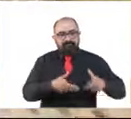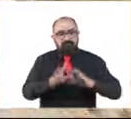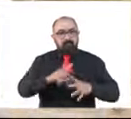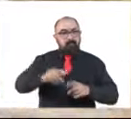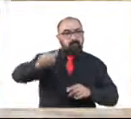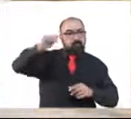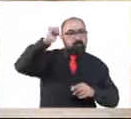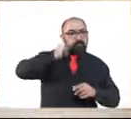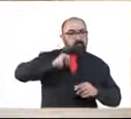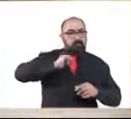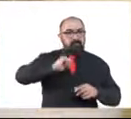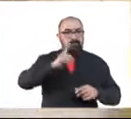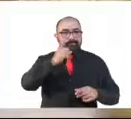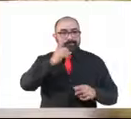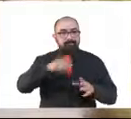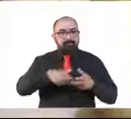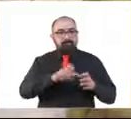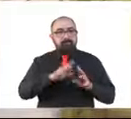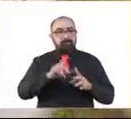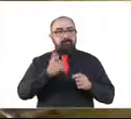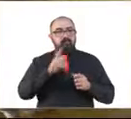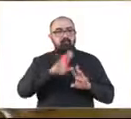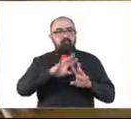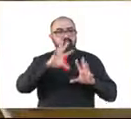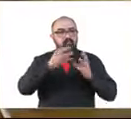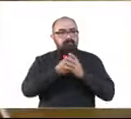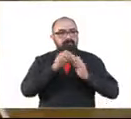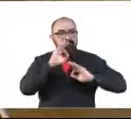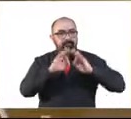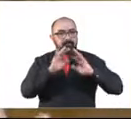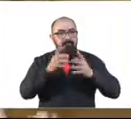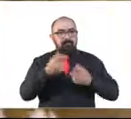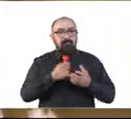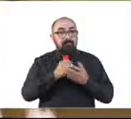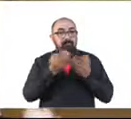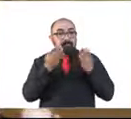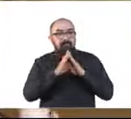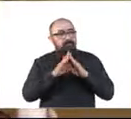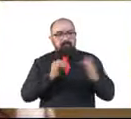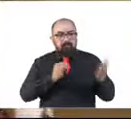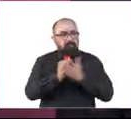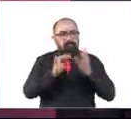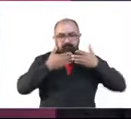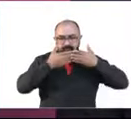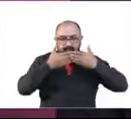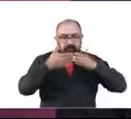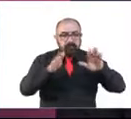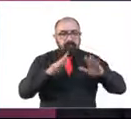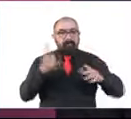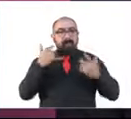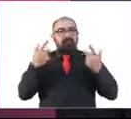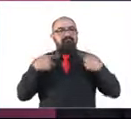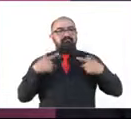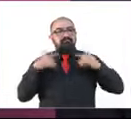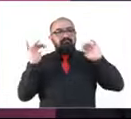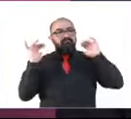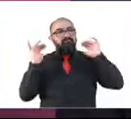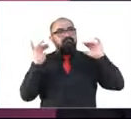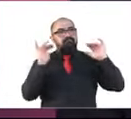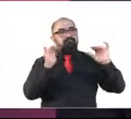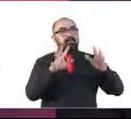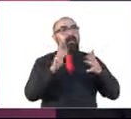prehispánico. Y las áreas naturales protegidas decidimos abrirlas porque estaban cerradas para que la gente pueda disfrutar de la